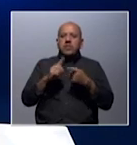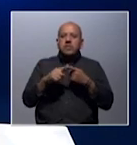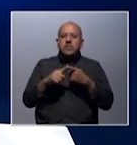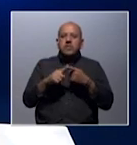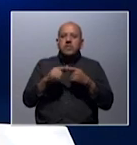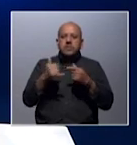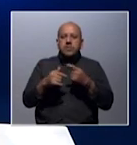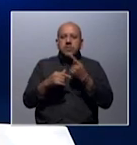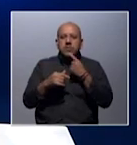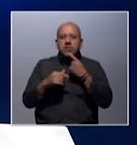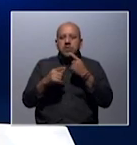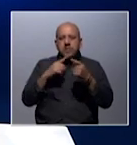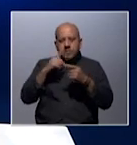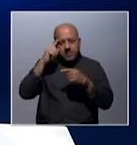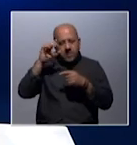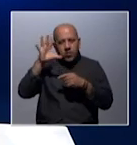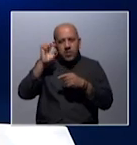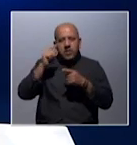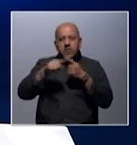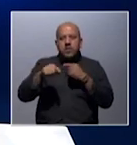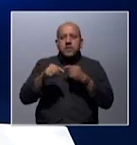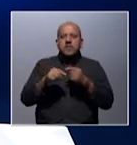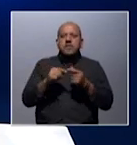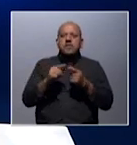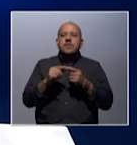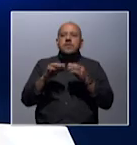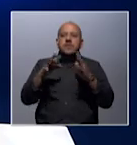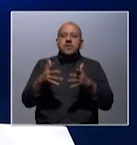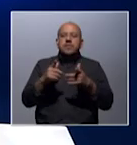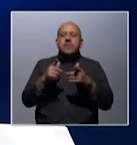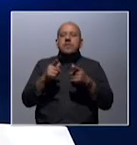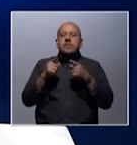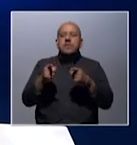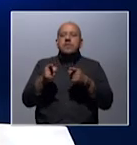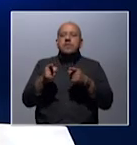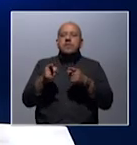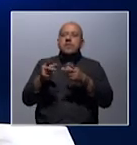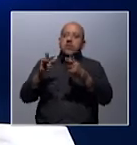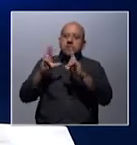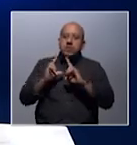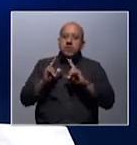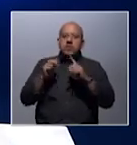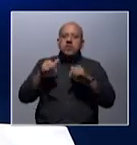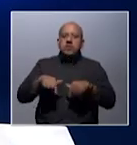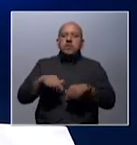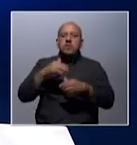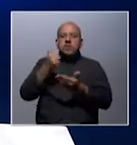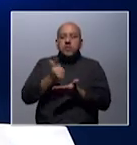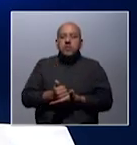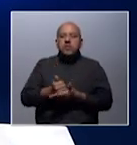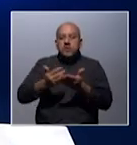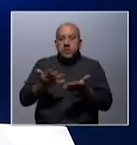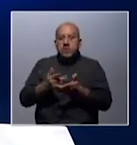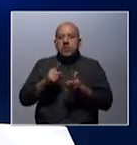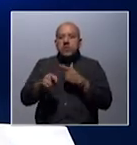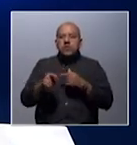vista político y nos recuerdan lo que era vivir en los 90. ¿Qué pasa con ellos? Nos dicen en un momento, estamos acá, ¿qué se hace ahora? Y